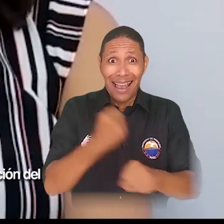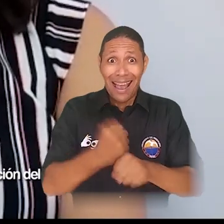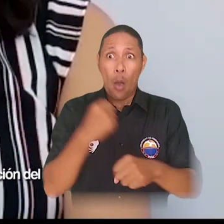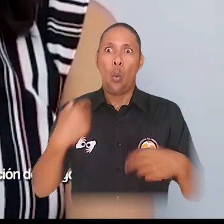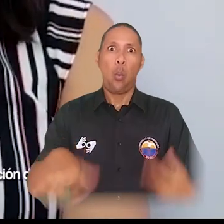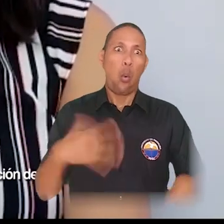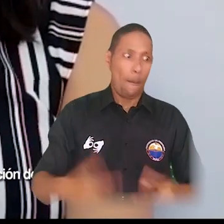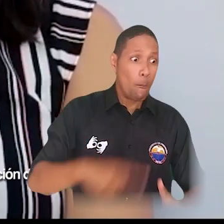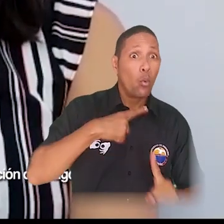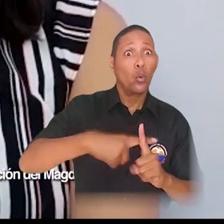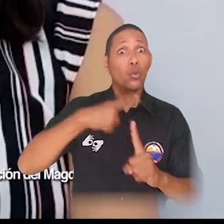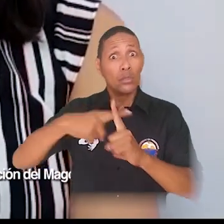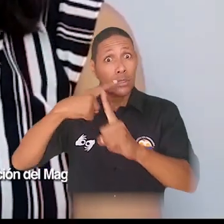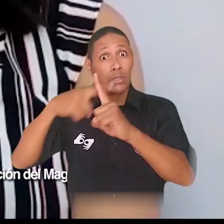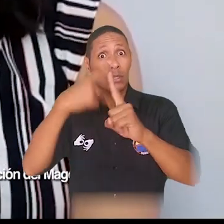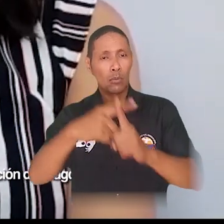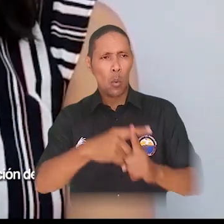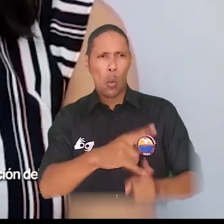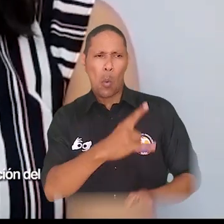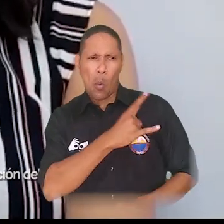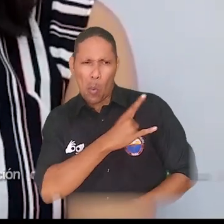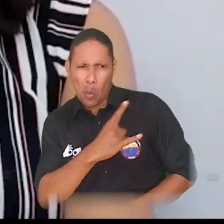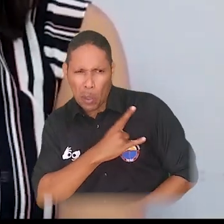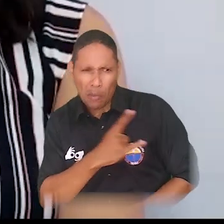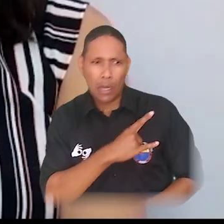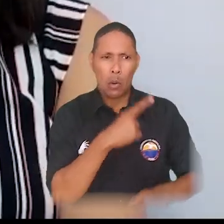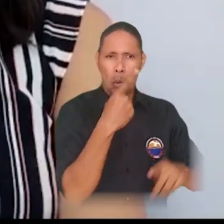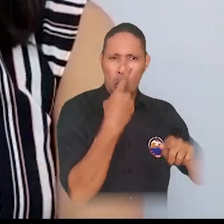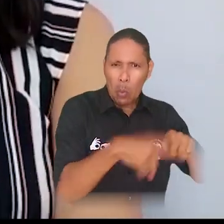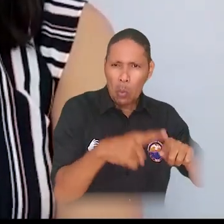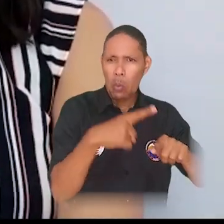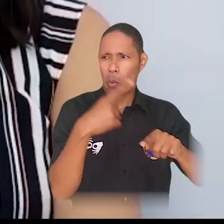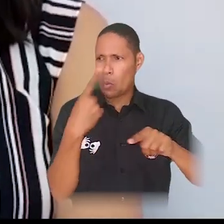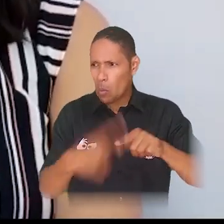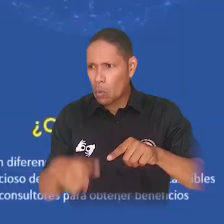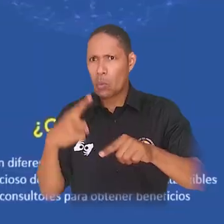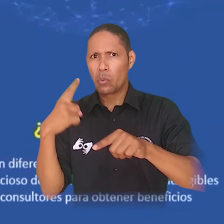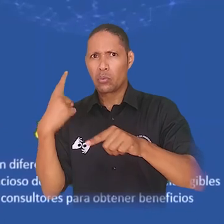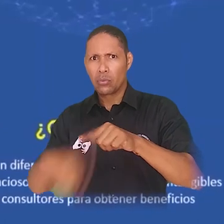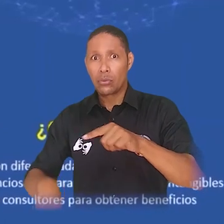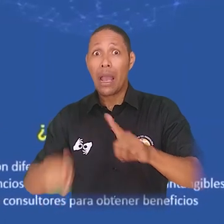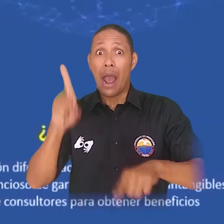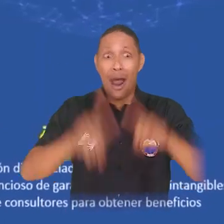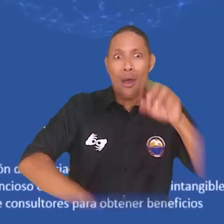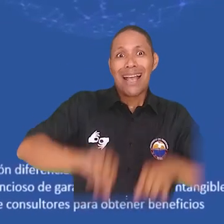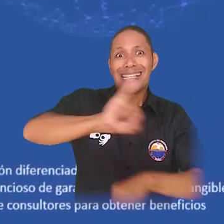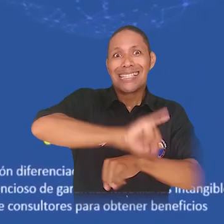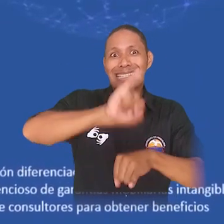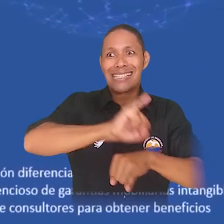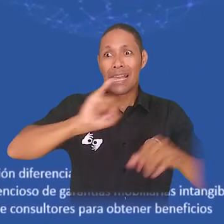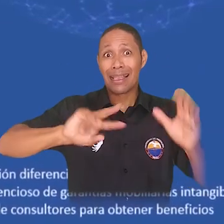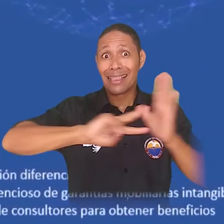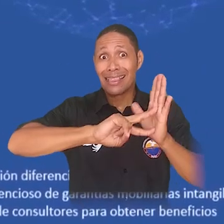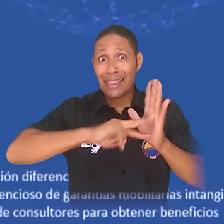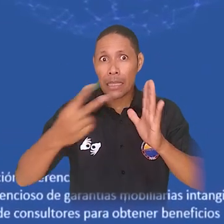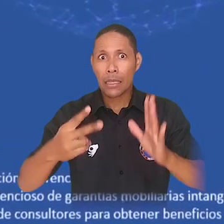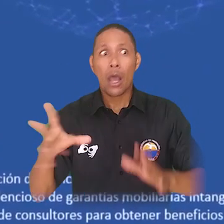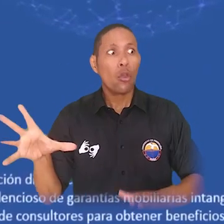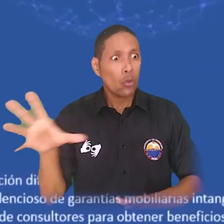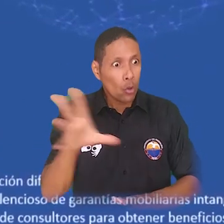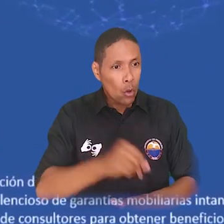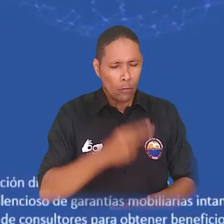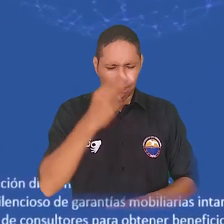positivo. Cada una de las instituciones de educación superior, universidades, instituciones técnicas, mostraron